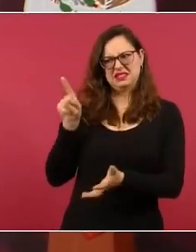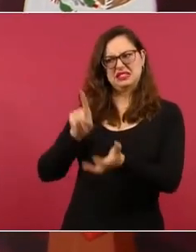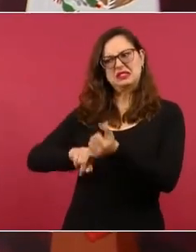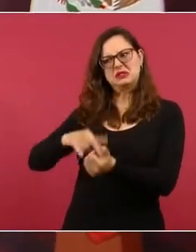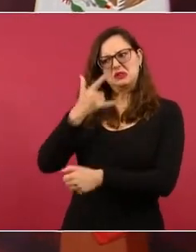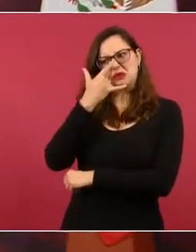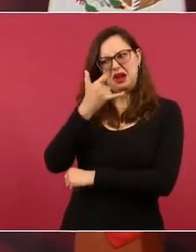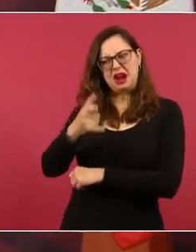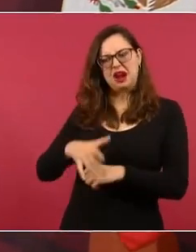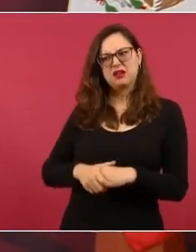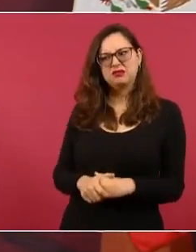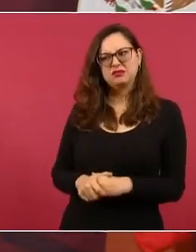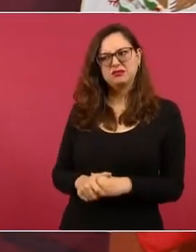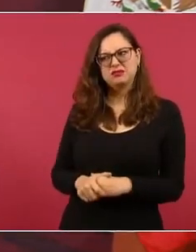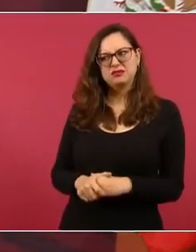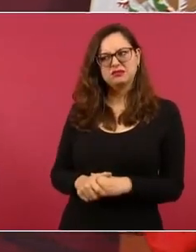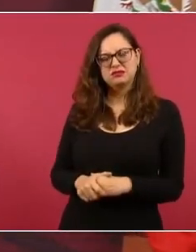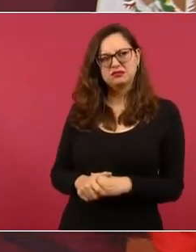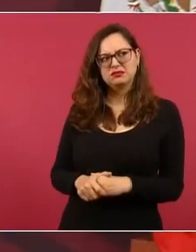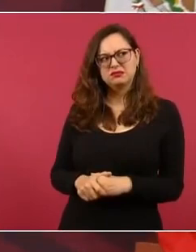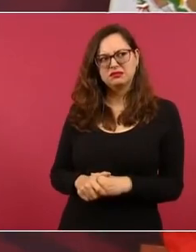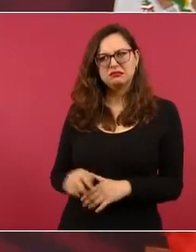con darle seguridad a la gente, imagínense.